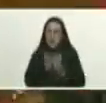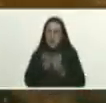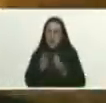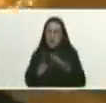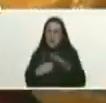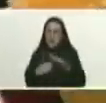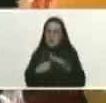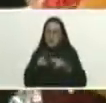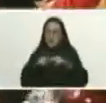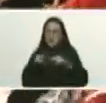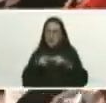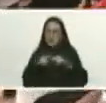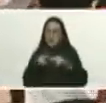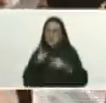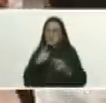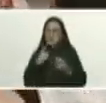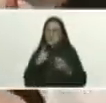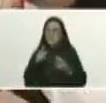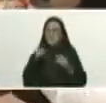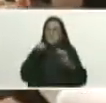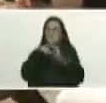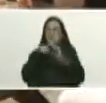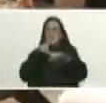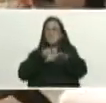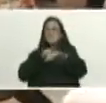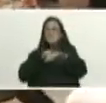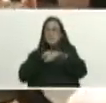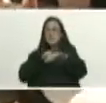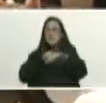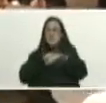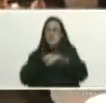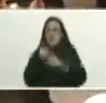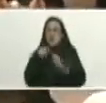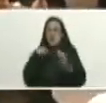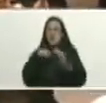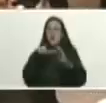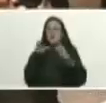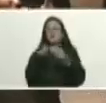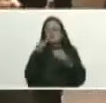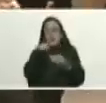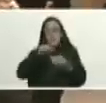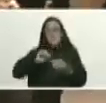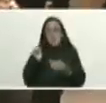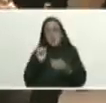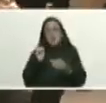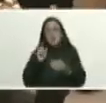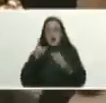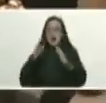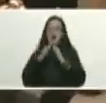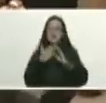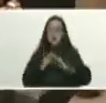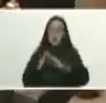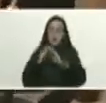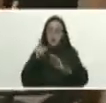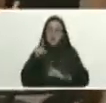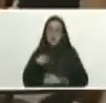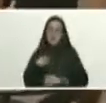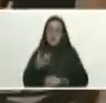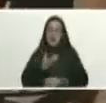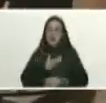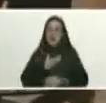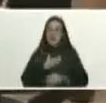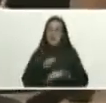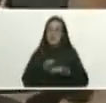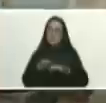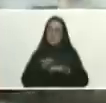como dijimos, el consultorio médico popular, la estación policial, se ha construido la casa comunal, alcalde del